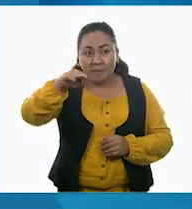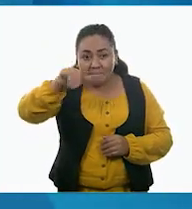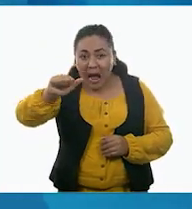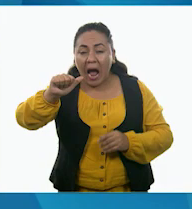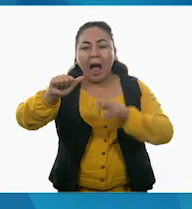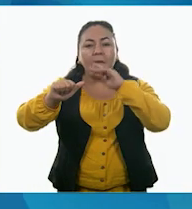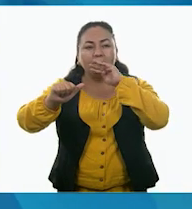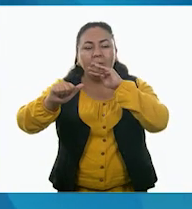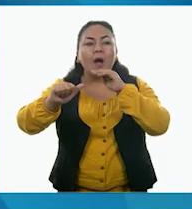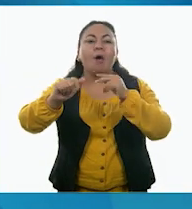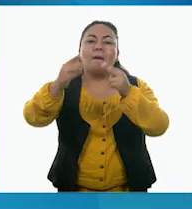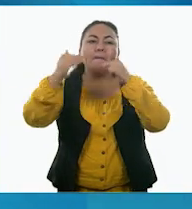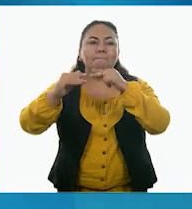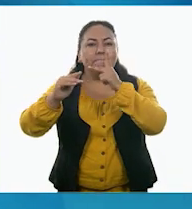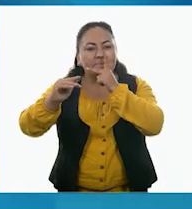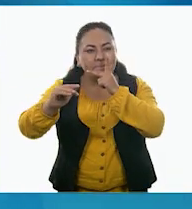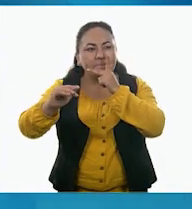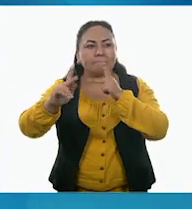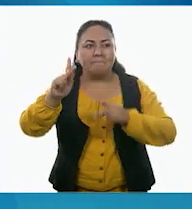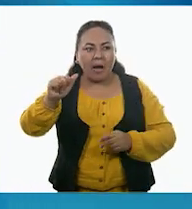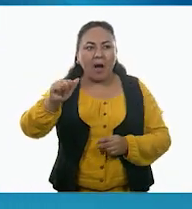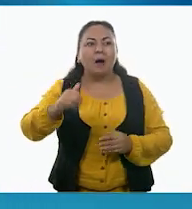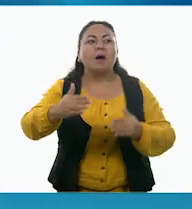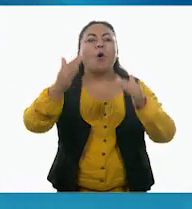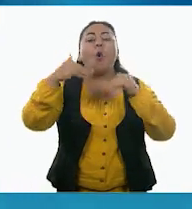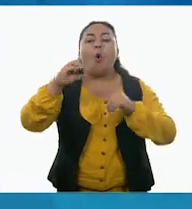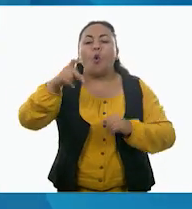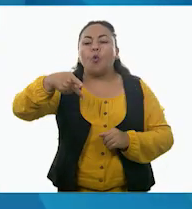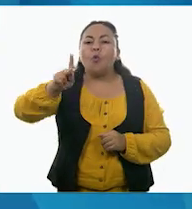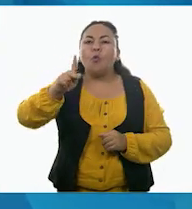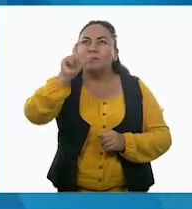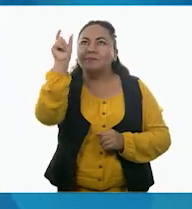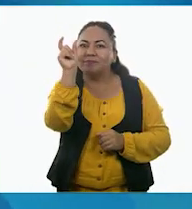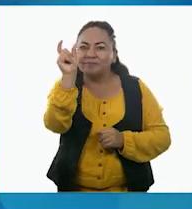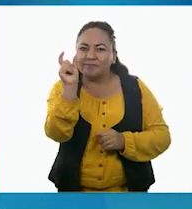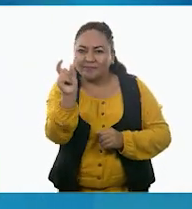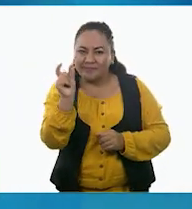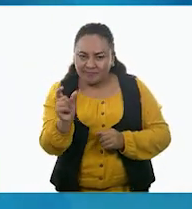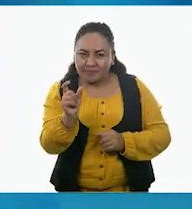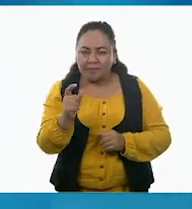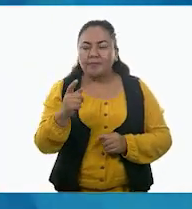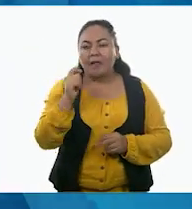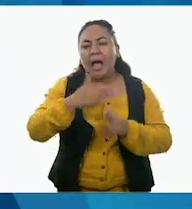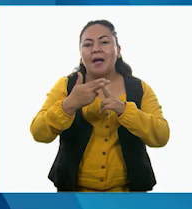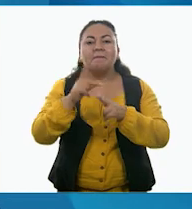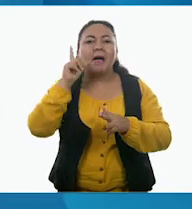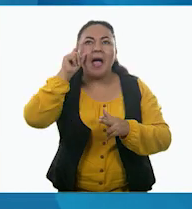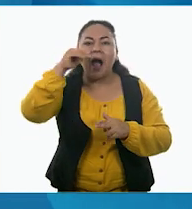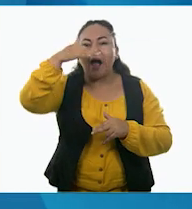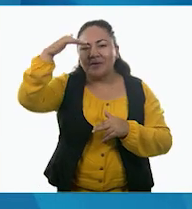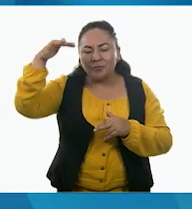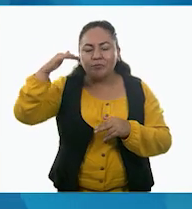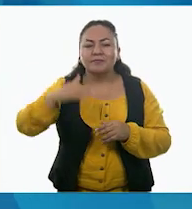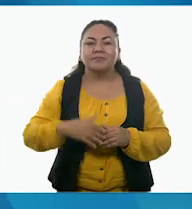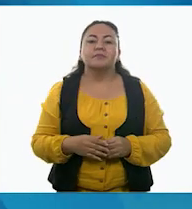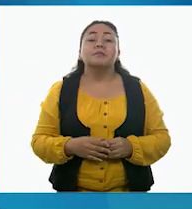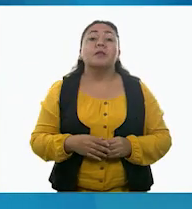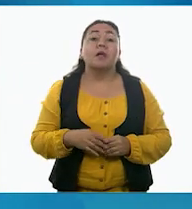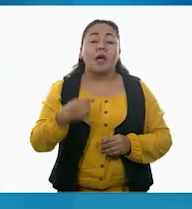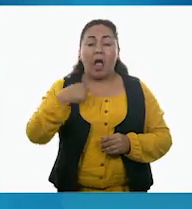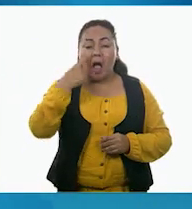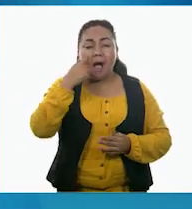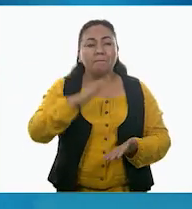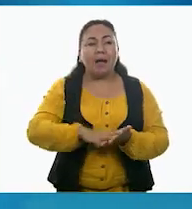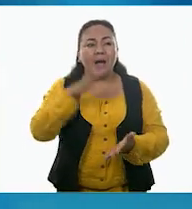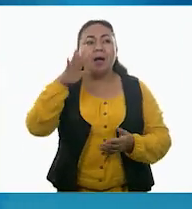pa, Tarishudi ku, ¿ok? Una frase que yo utilizo bastante es el